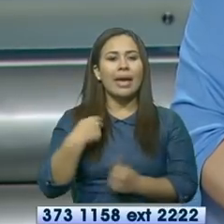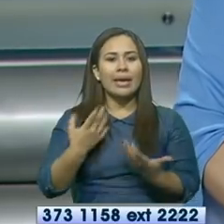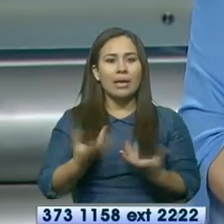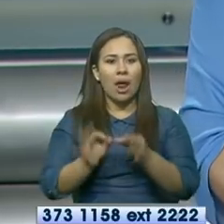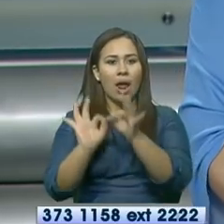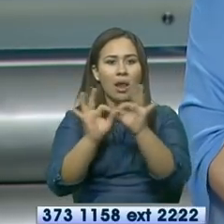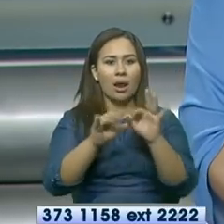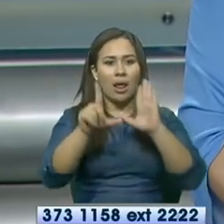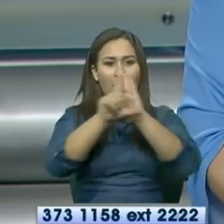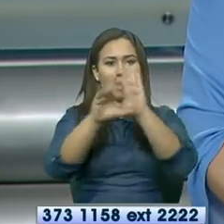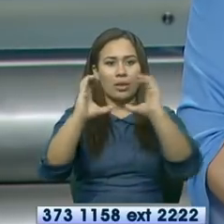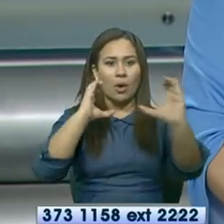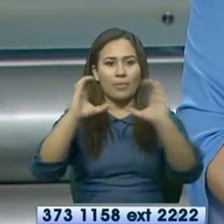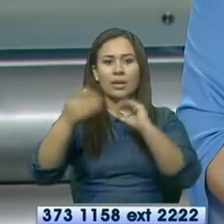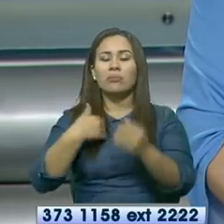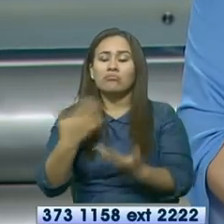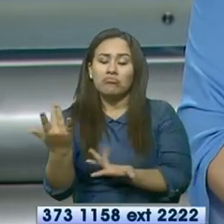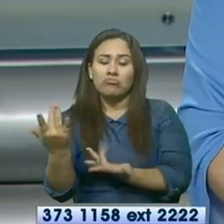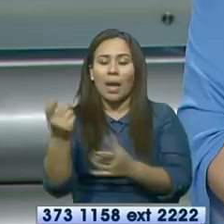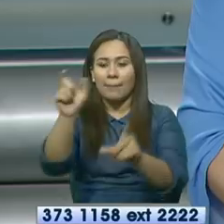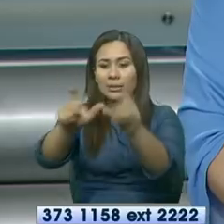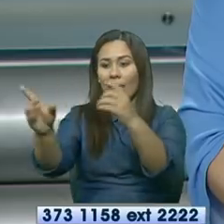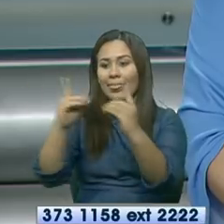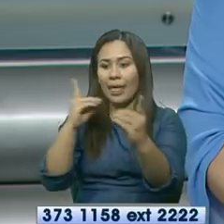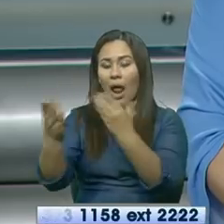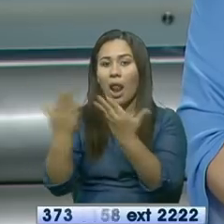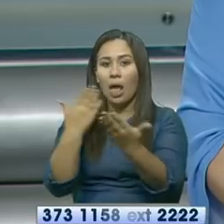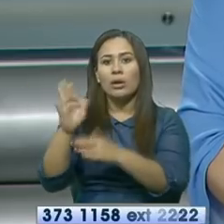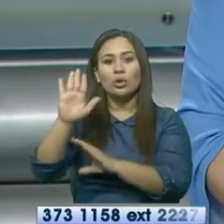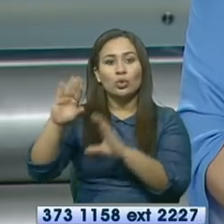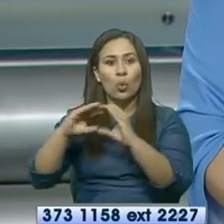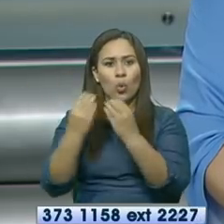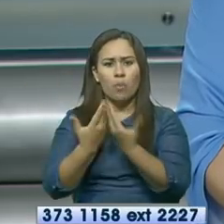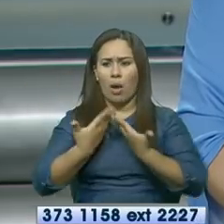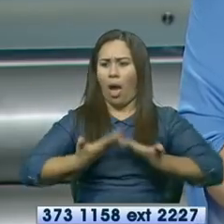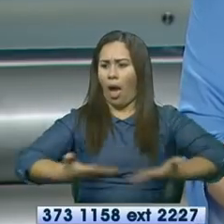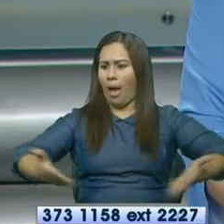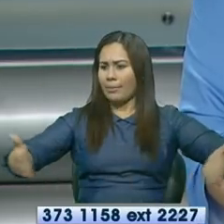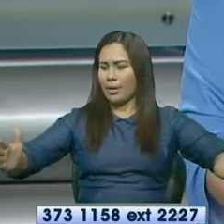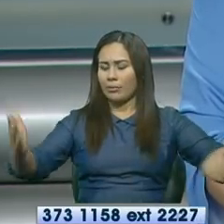además aseguró que dicha entidad será de puertas abiertas